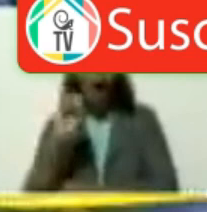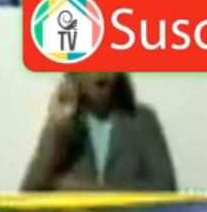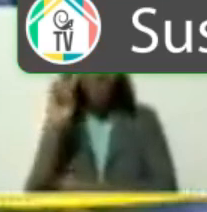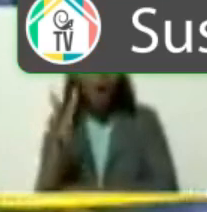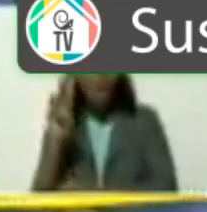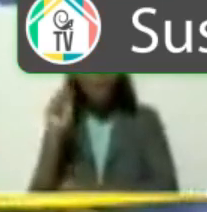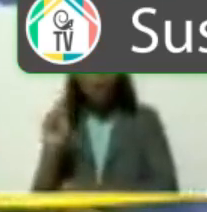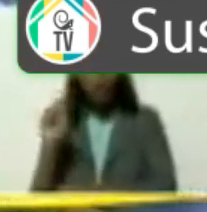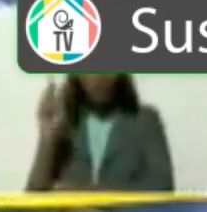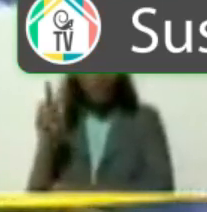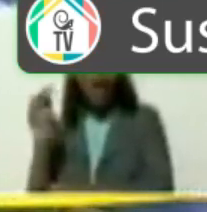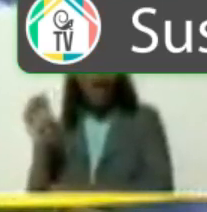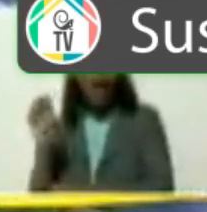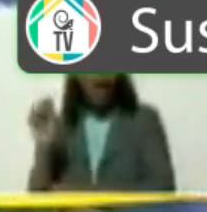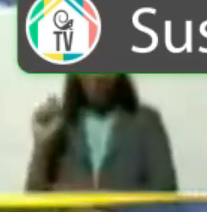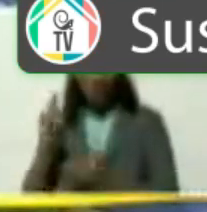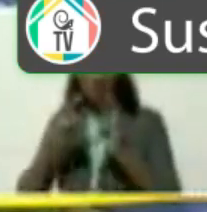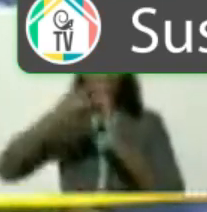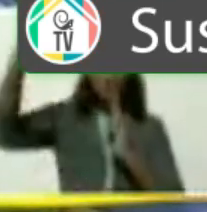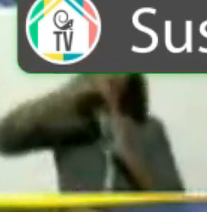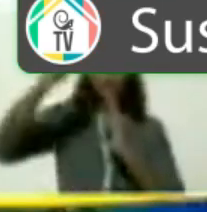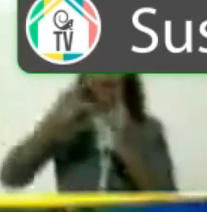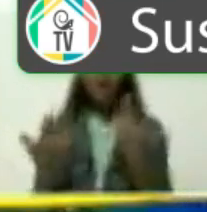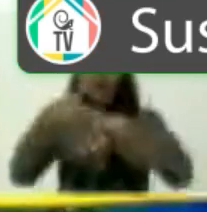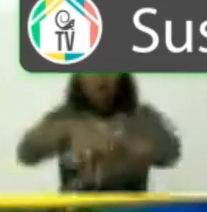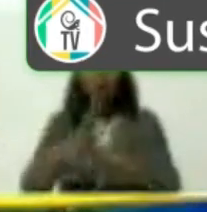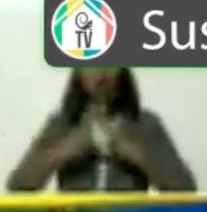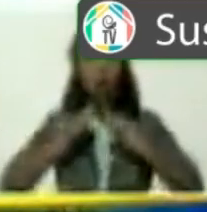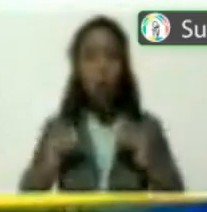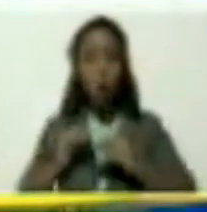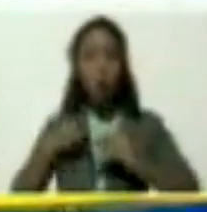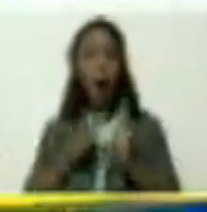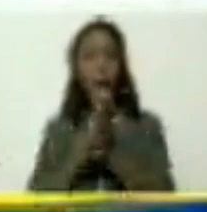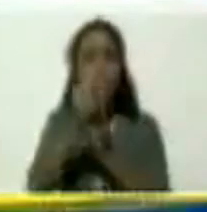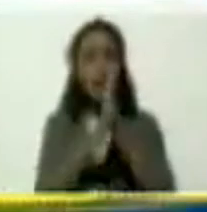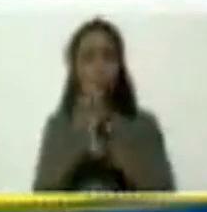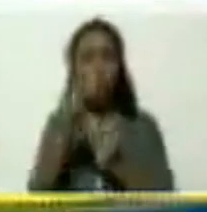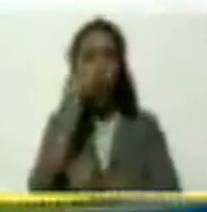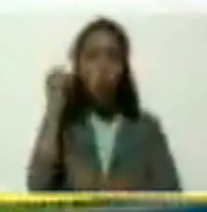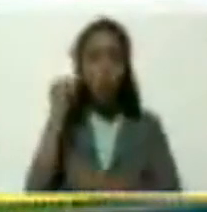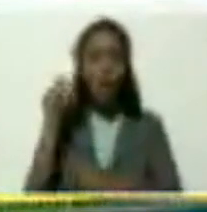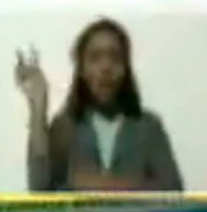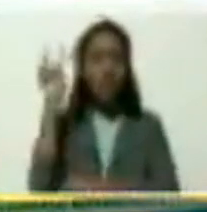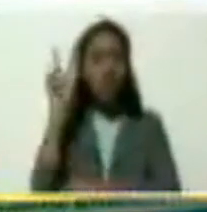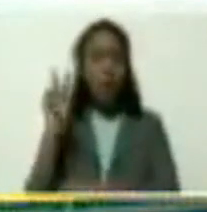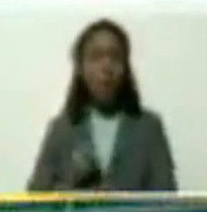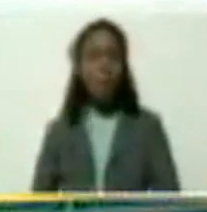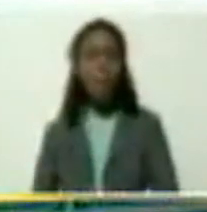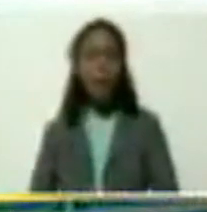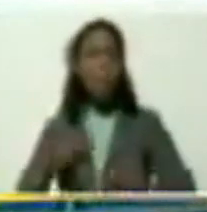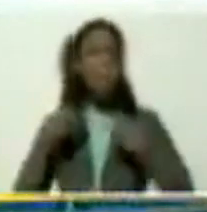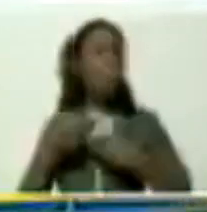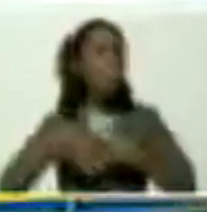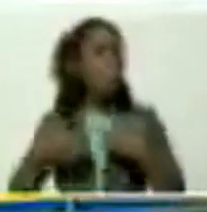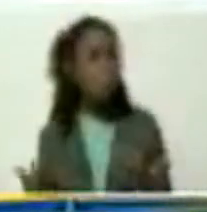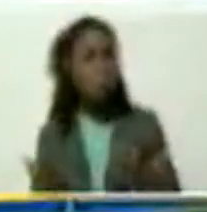www.emprenderjuntos.gov.be como una plataforma de integración de todos los emprendedores y emprendedoras de Venezuela para a